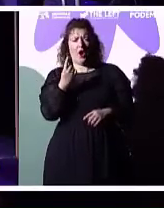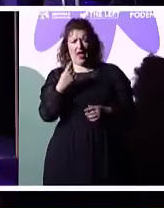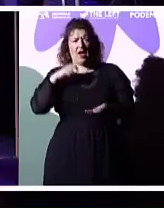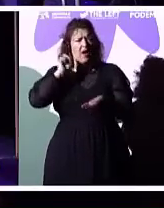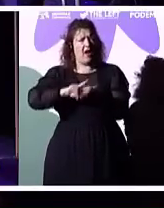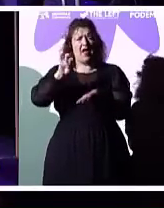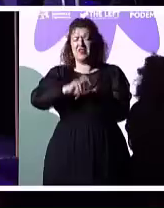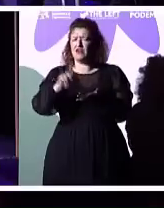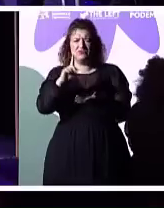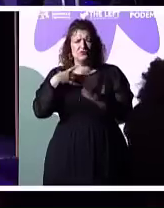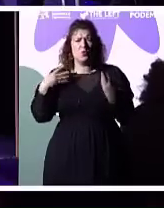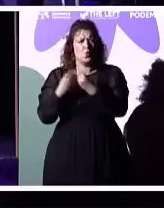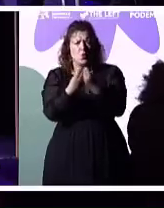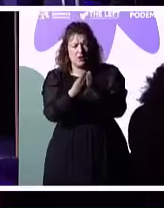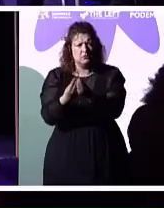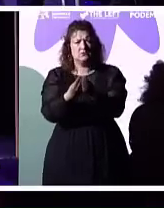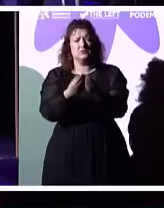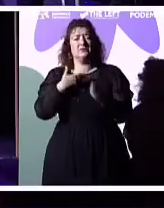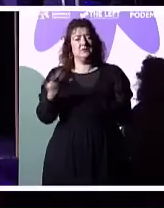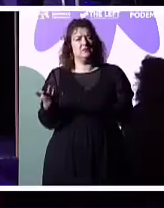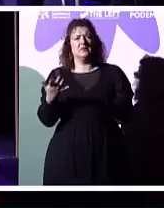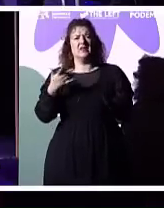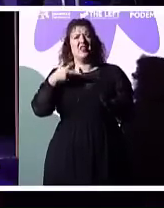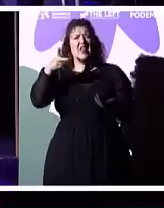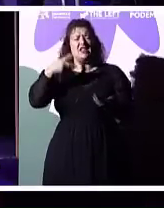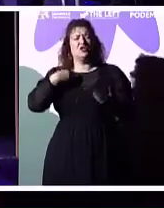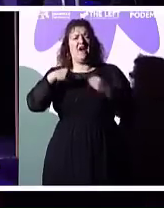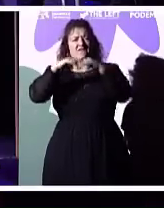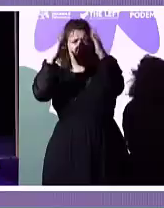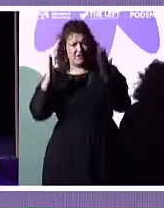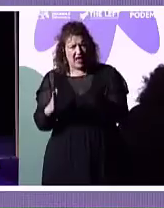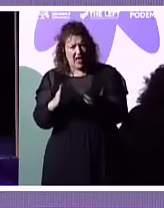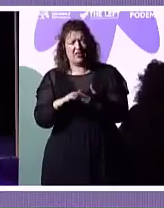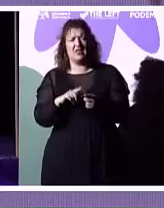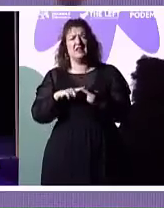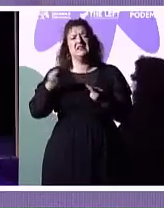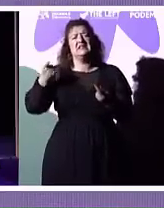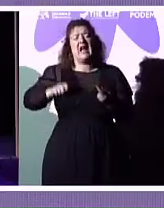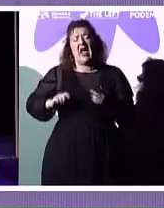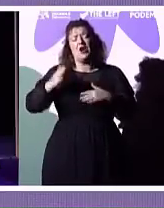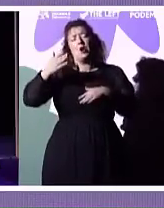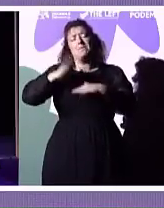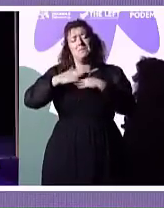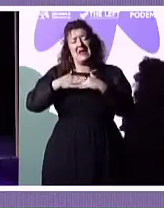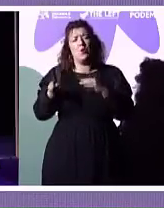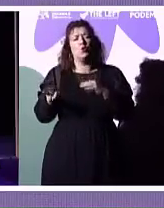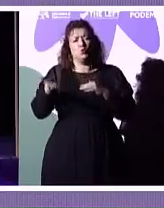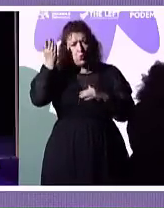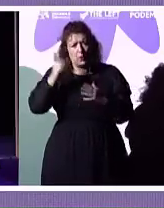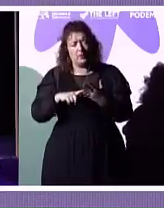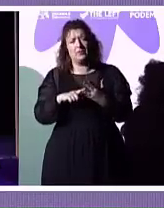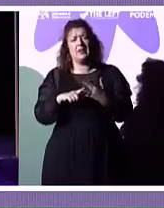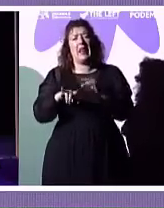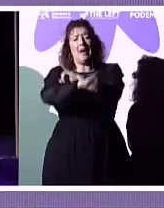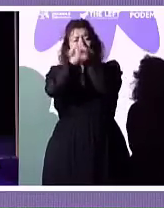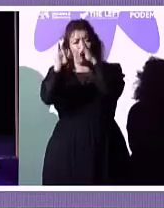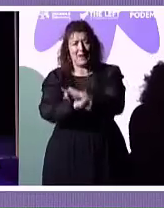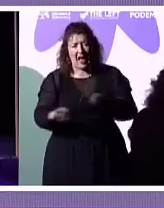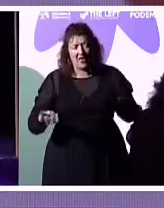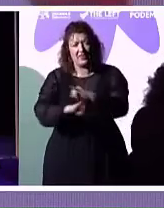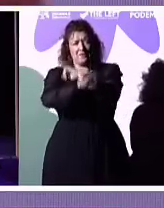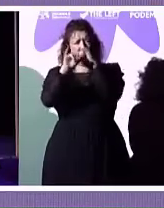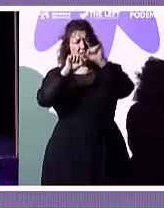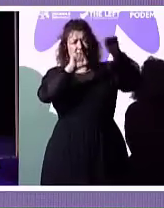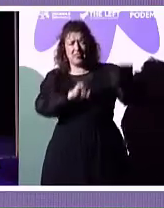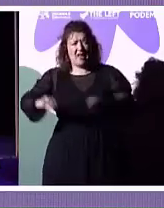valiente para defender el derecho a la vivienda la subida del salario mínimo y la paz y la paz